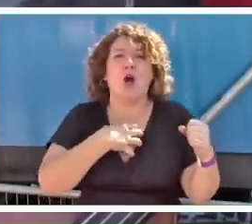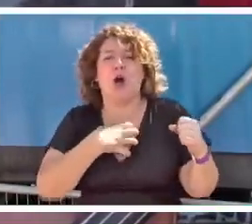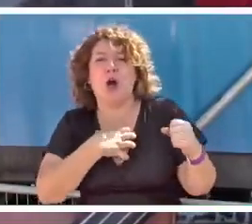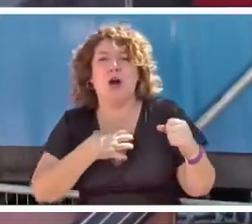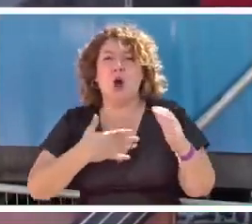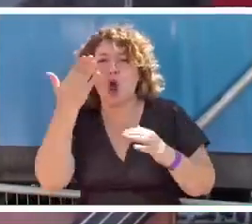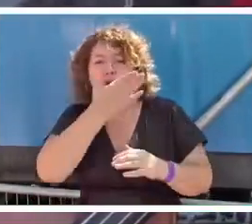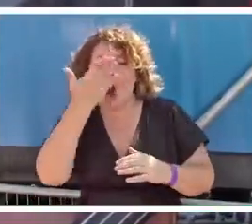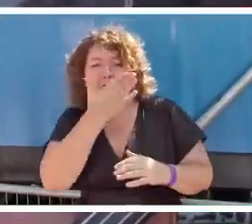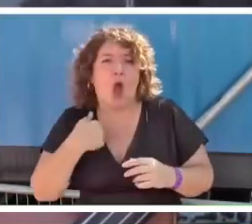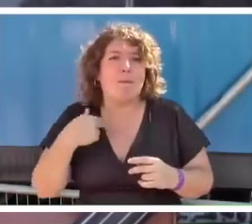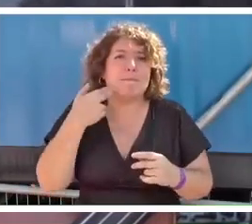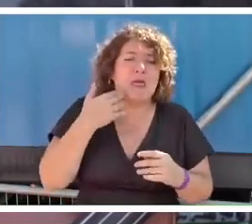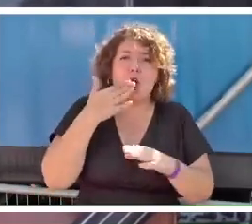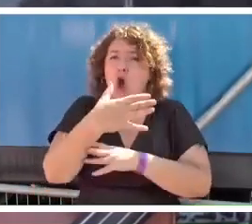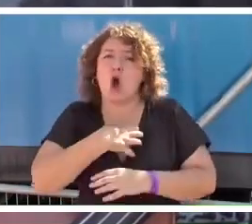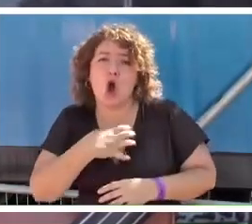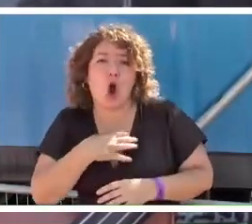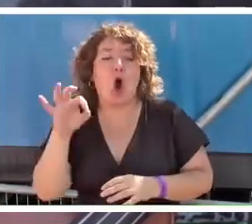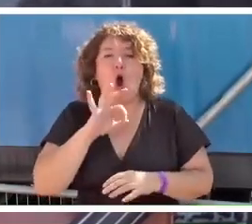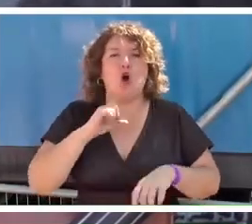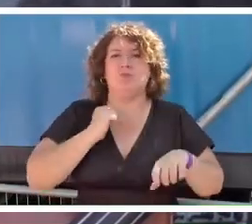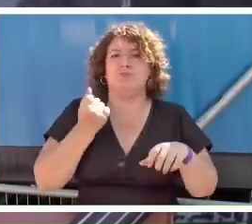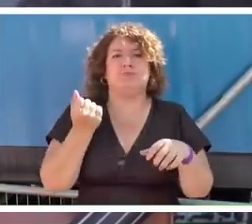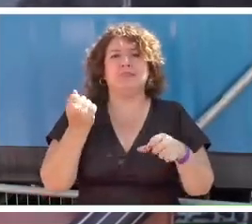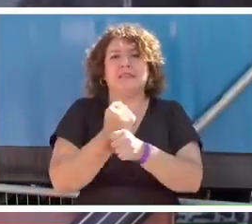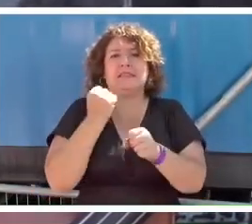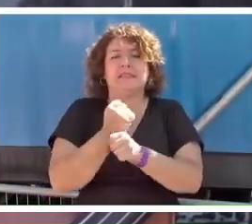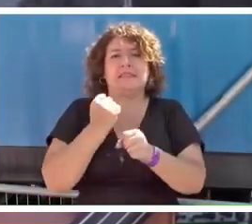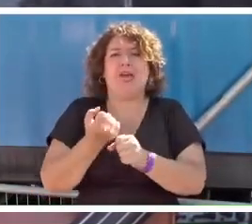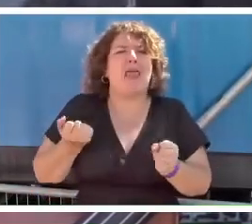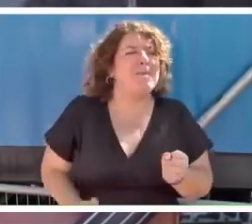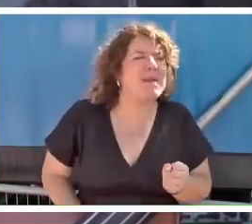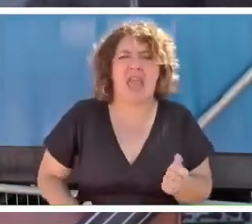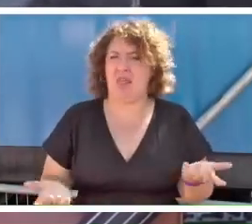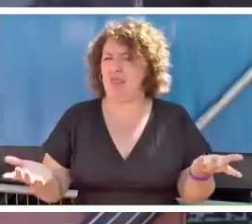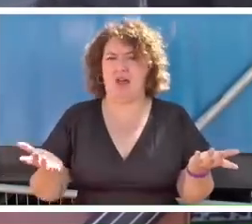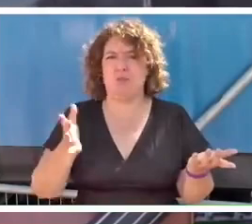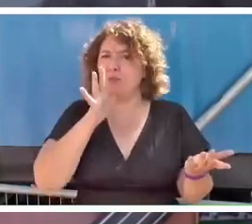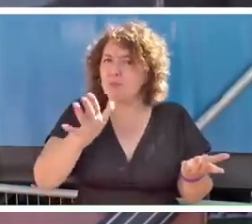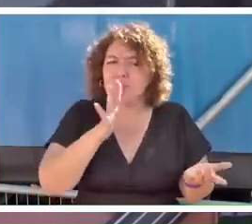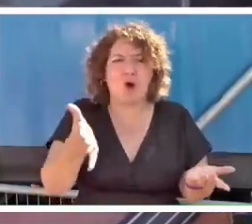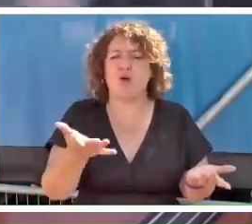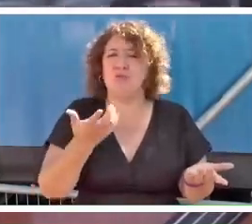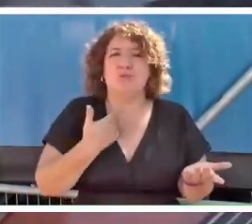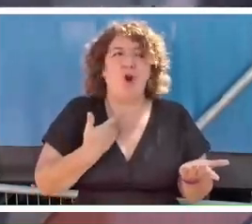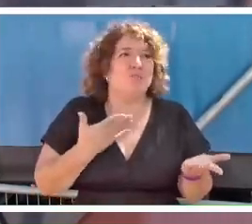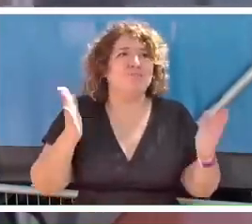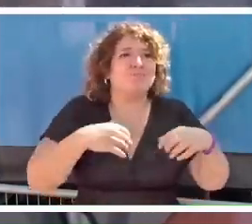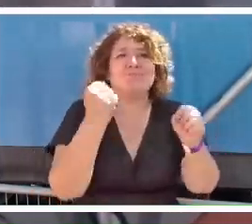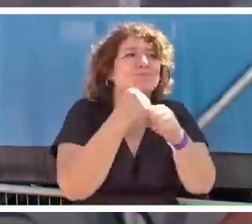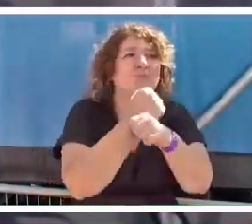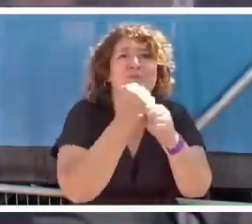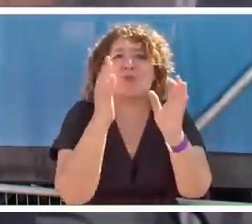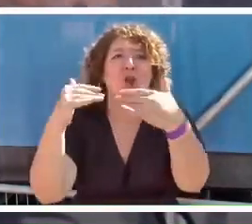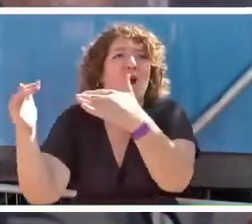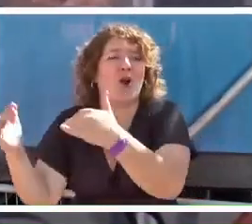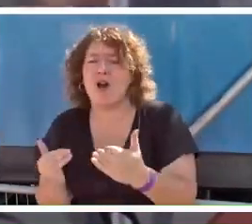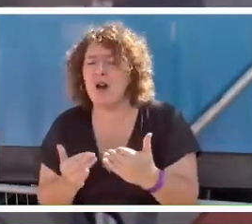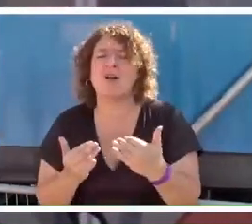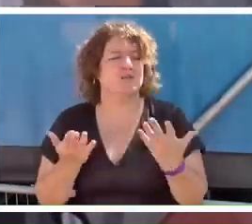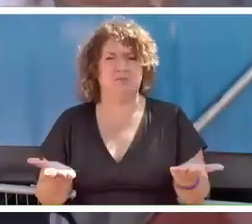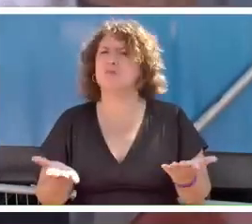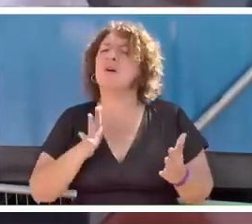a la escuela o sencillamente trabajar en un trabajo de mierda porque no tiene una alternativa en su vida. Así